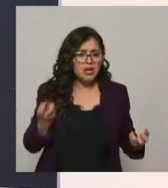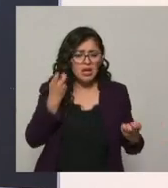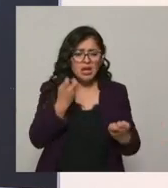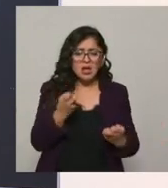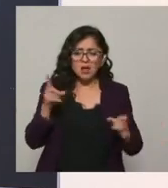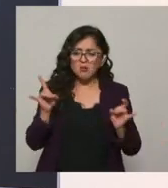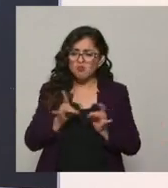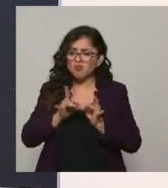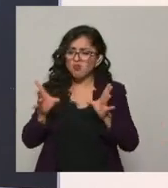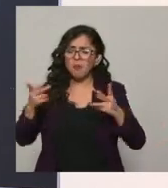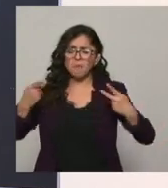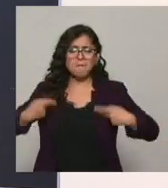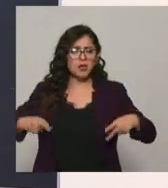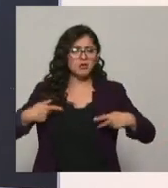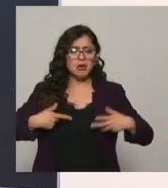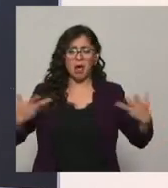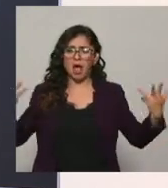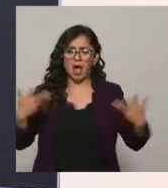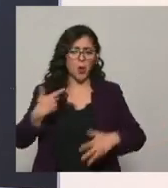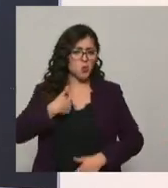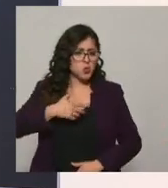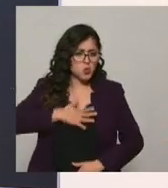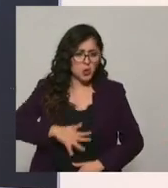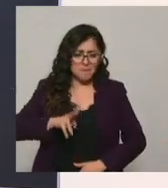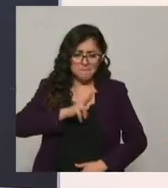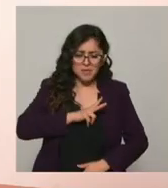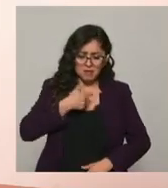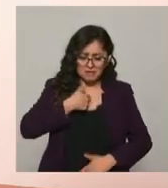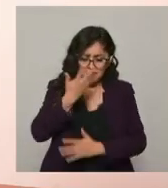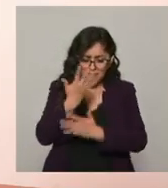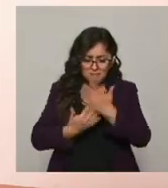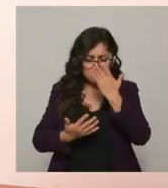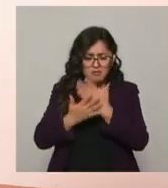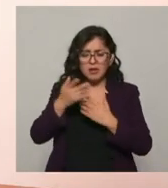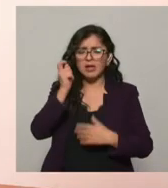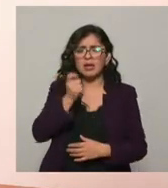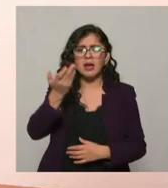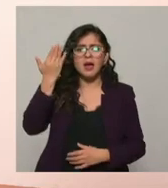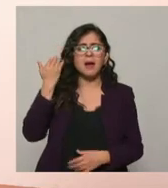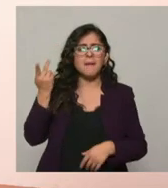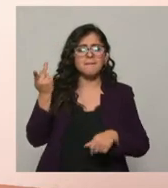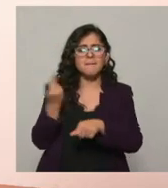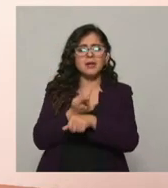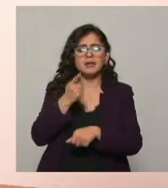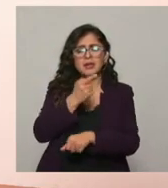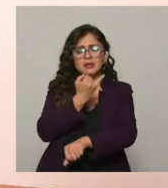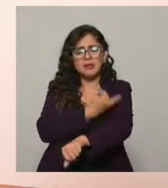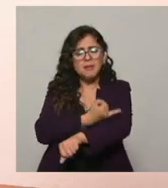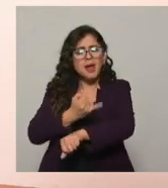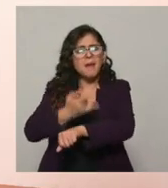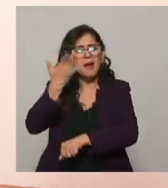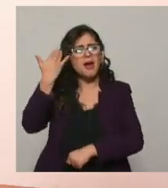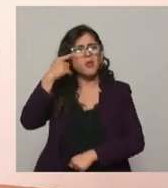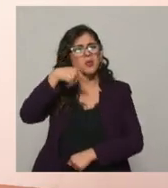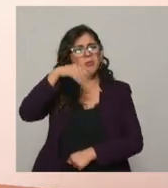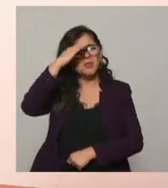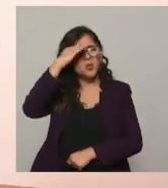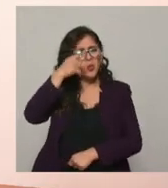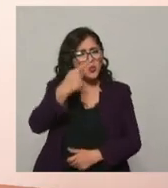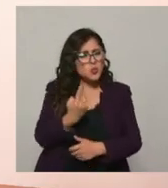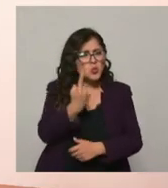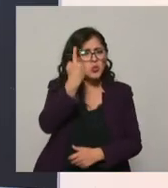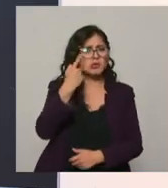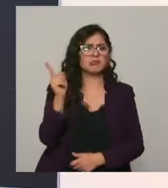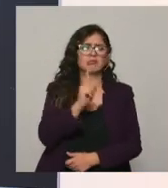de situaciones, justicia por propia mano. Esto ocurrió en Iztapalapa, ya vemos este caso que no es el único, no es el primero que se